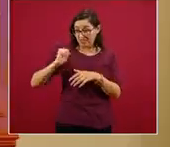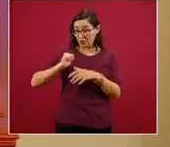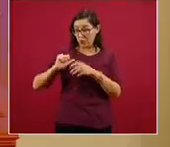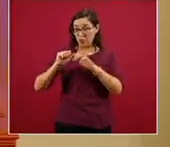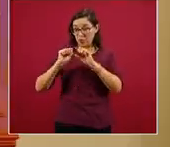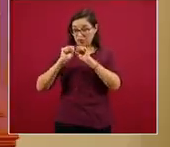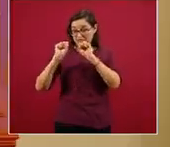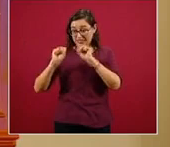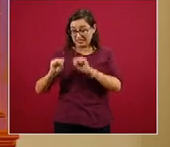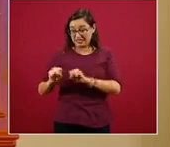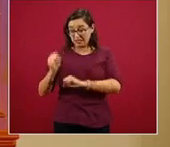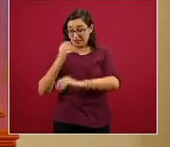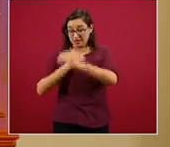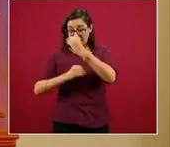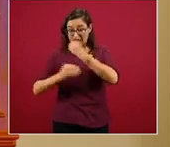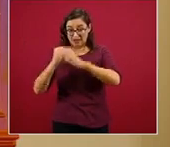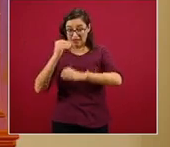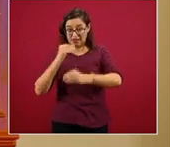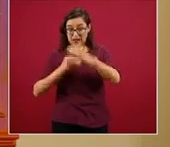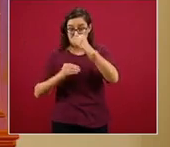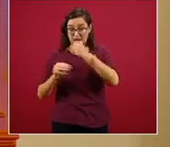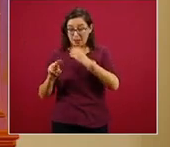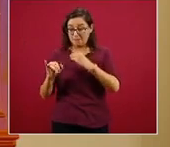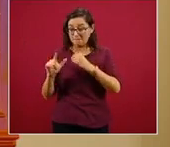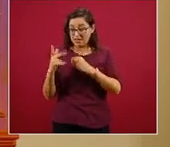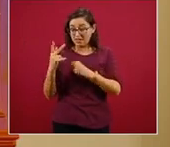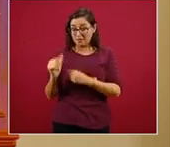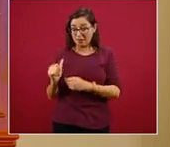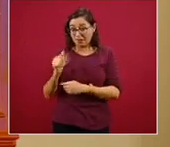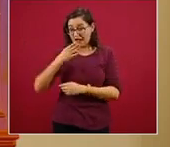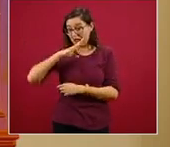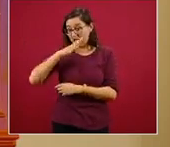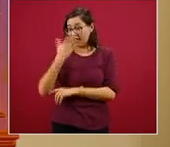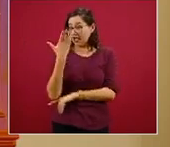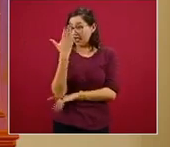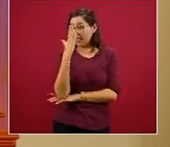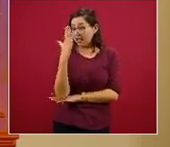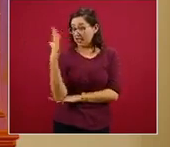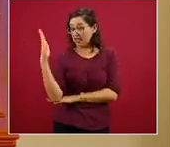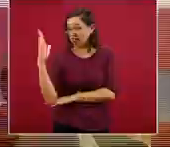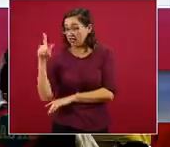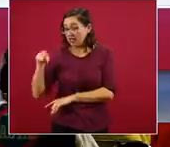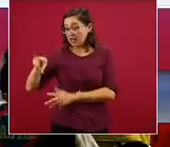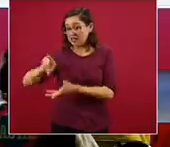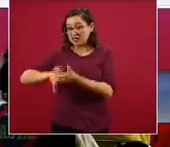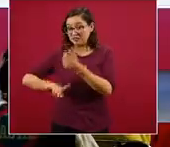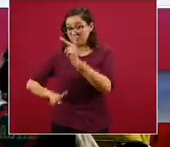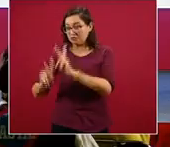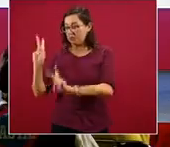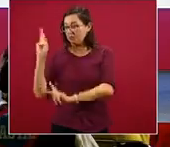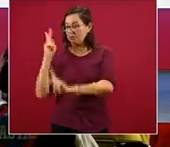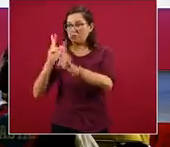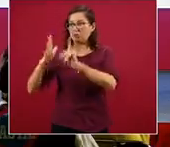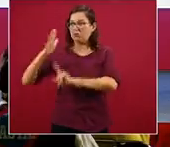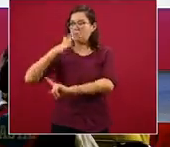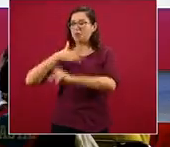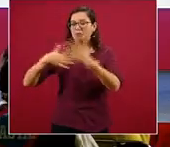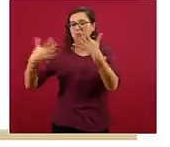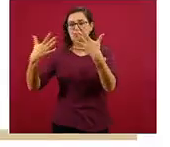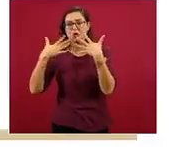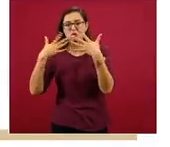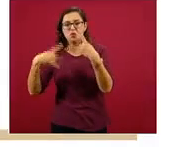complejo alimentario como es la milpa, pues se desarrolla en todas las condiciones agroclimáticas del país, desde